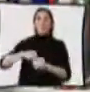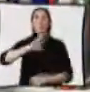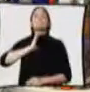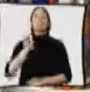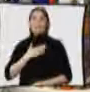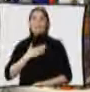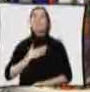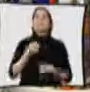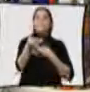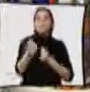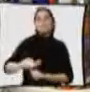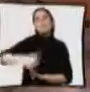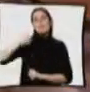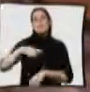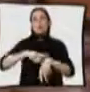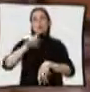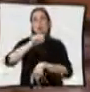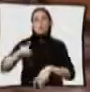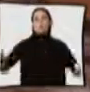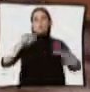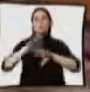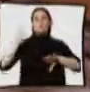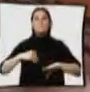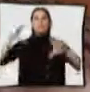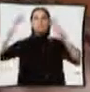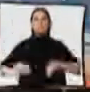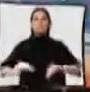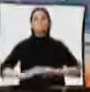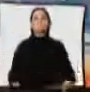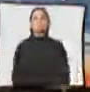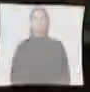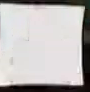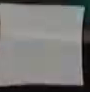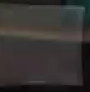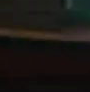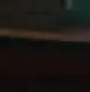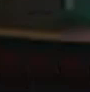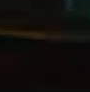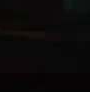él. Mañana, más información. Ya son las 11 de la noche, hora de apagar las luces.